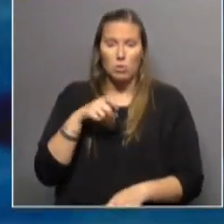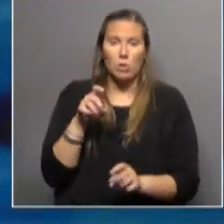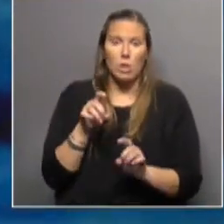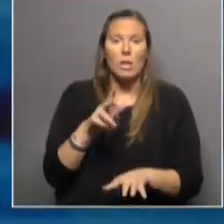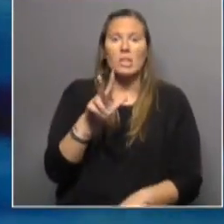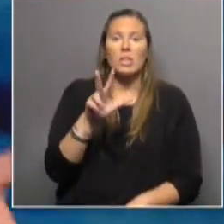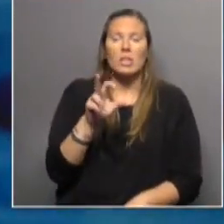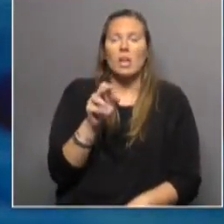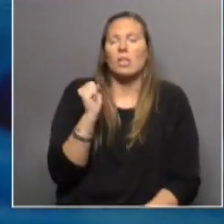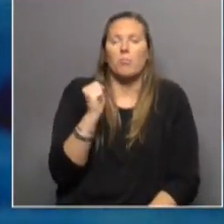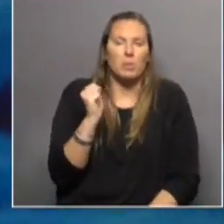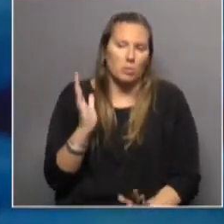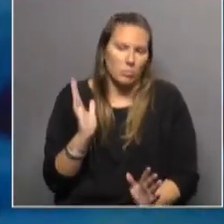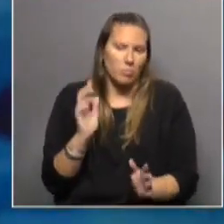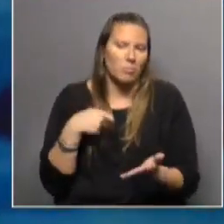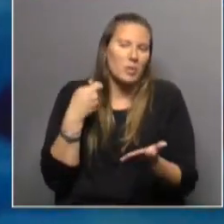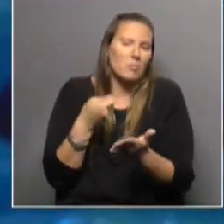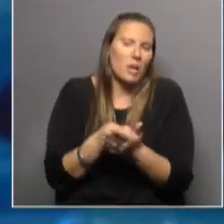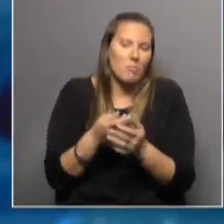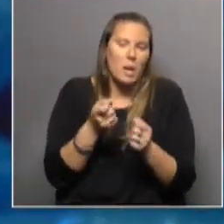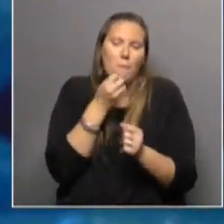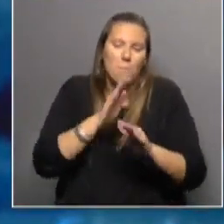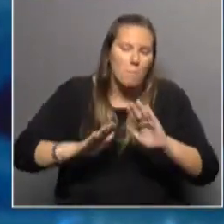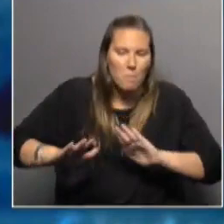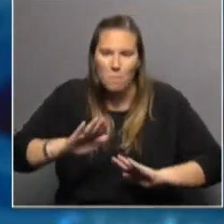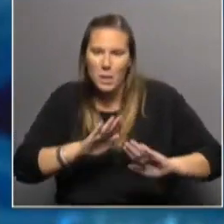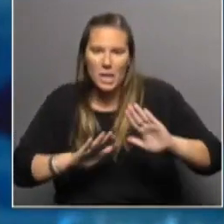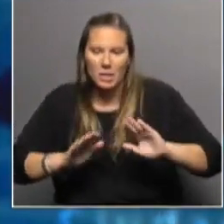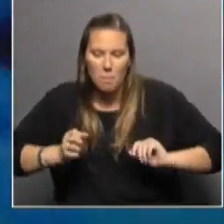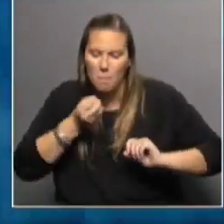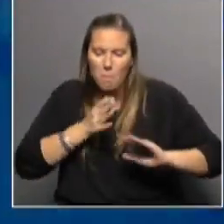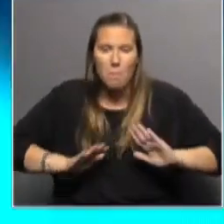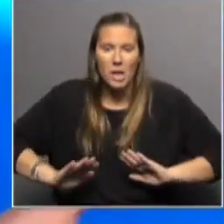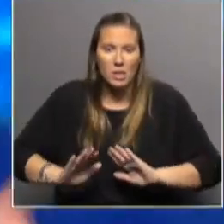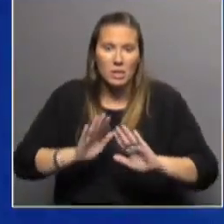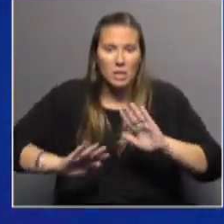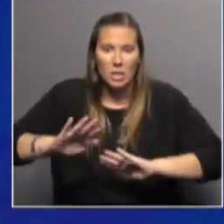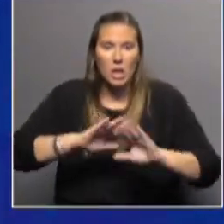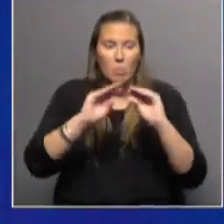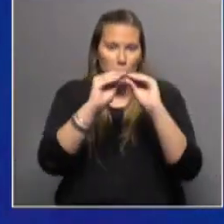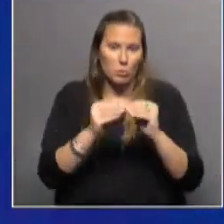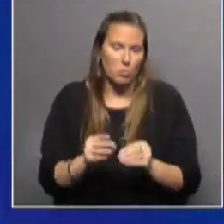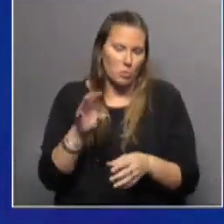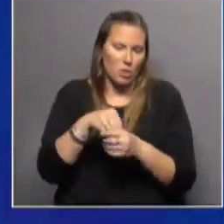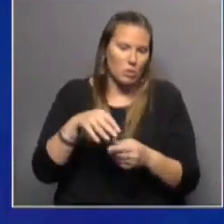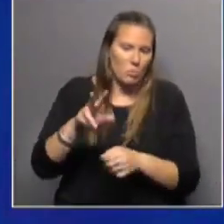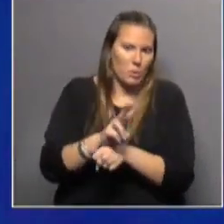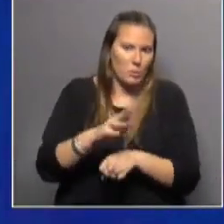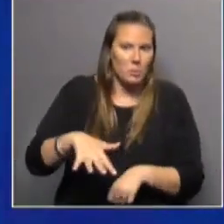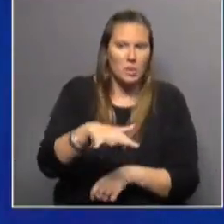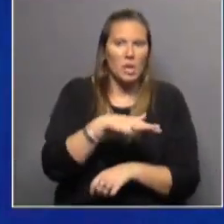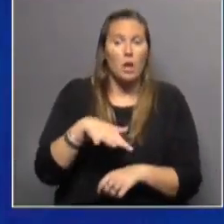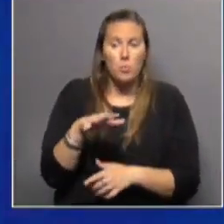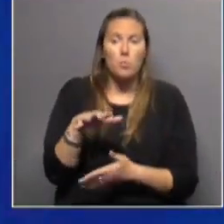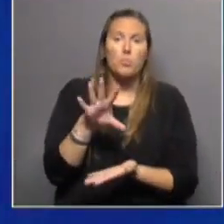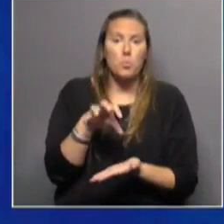pesos. Es una cifra simplemente para mantener, bueno, el presupuesto que tiene un lugar, un lugar que ha